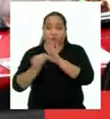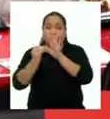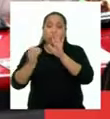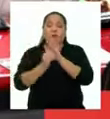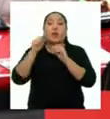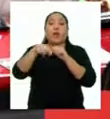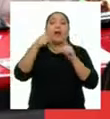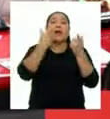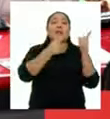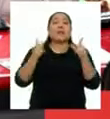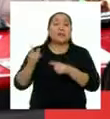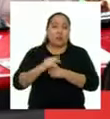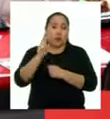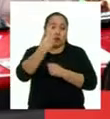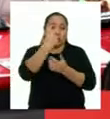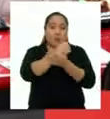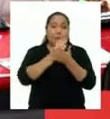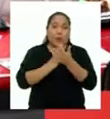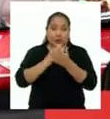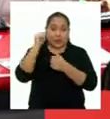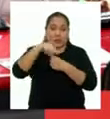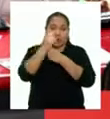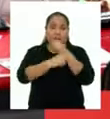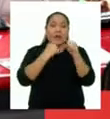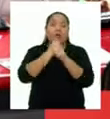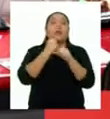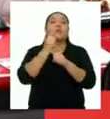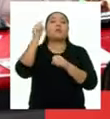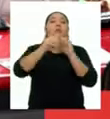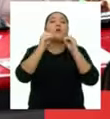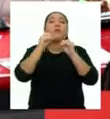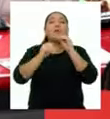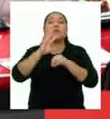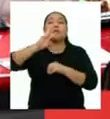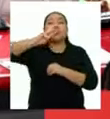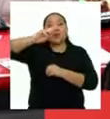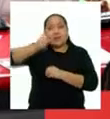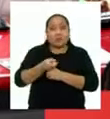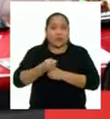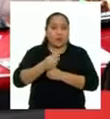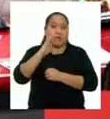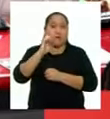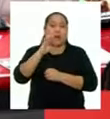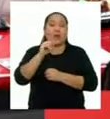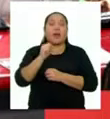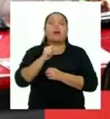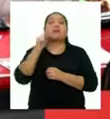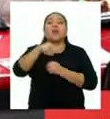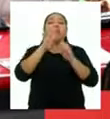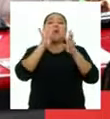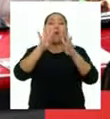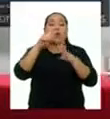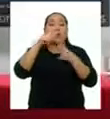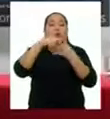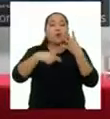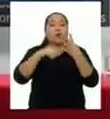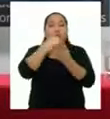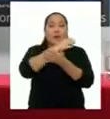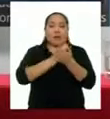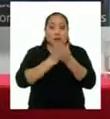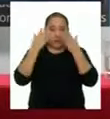y financiadas para el segundo semestre del presente año el lanzamiento de 6.000 becas adicionales en 4 sectores estratégicos: